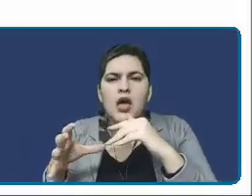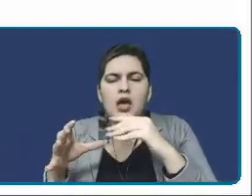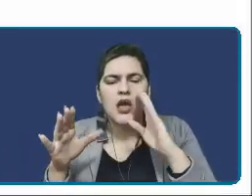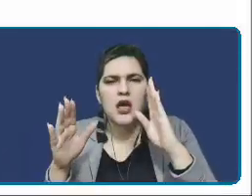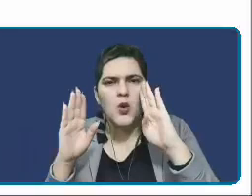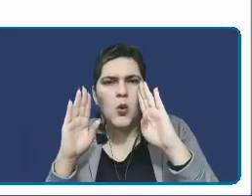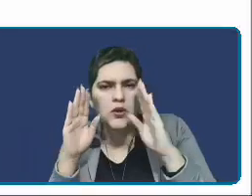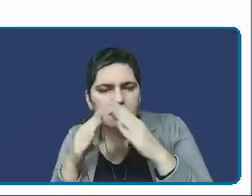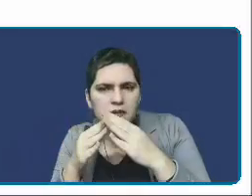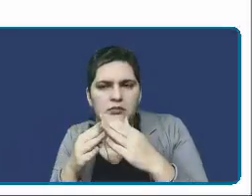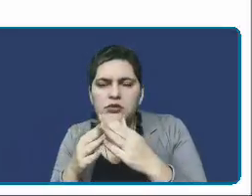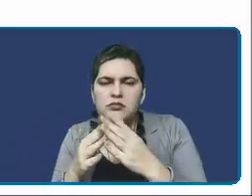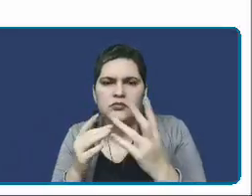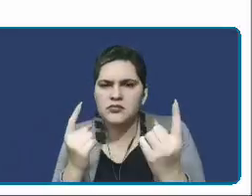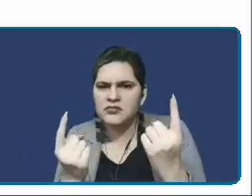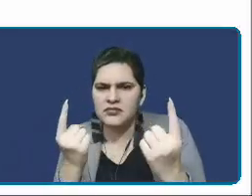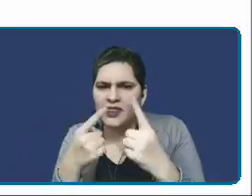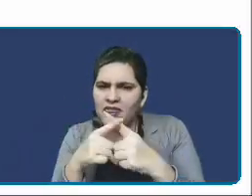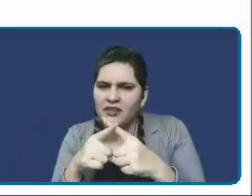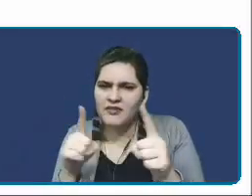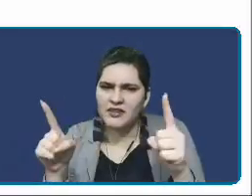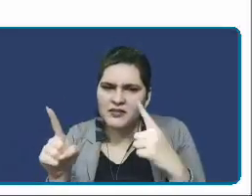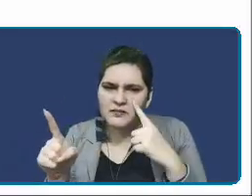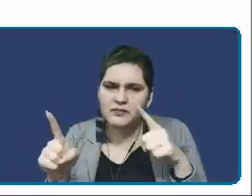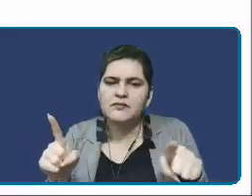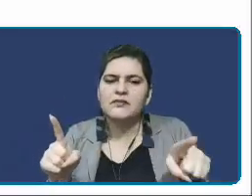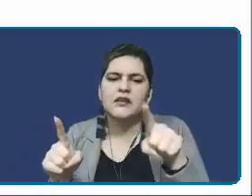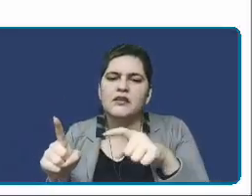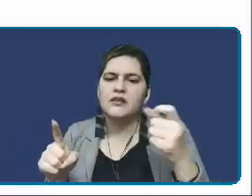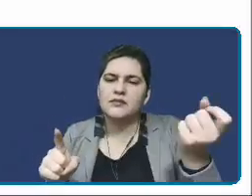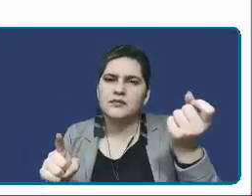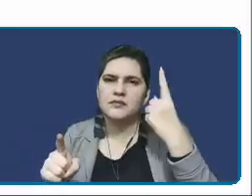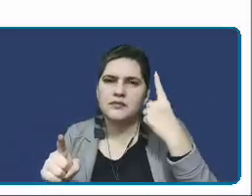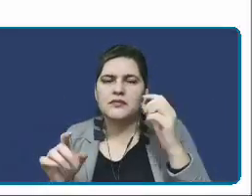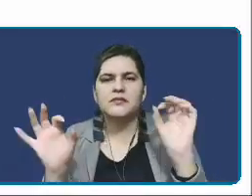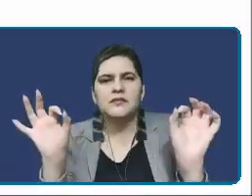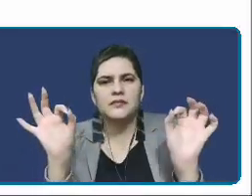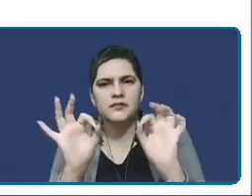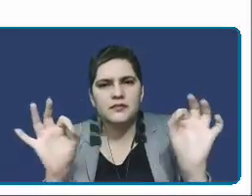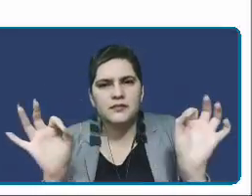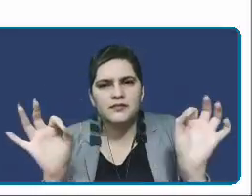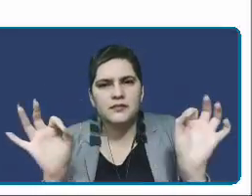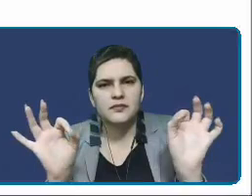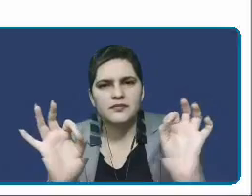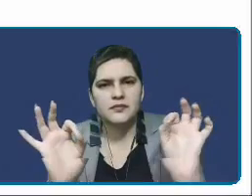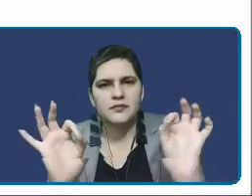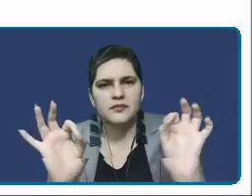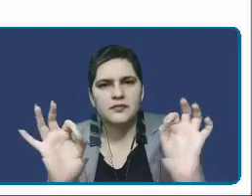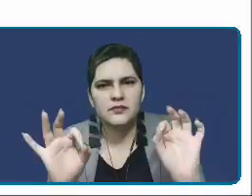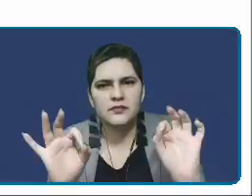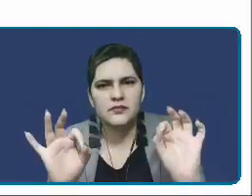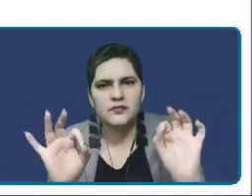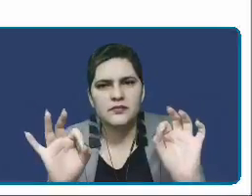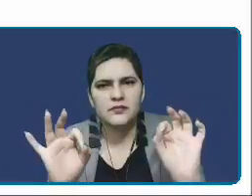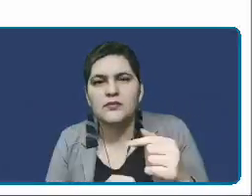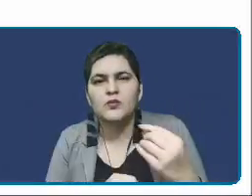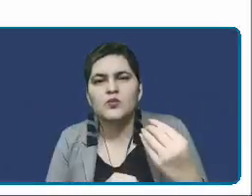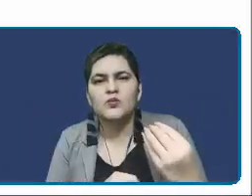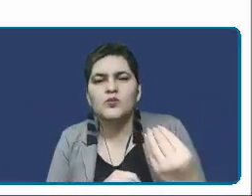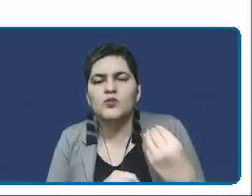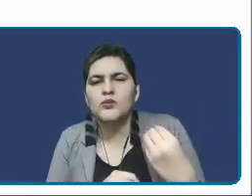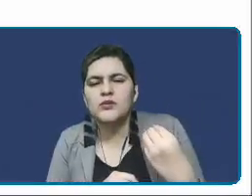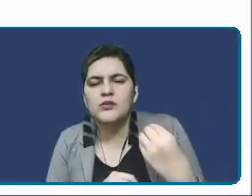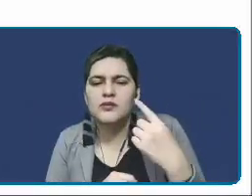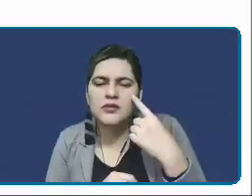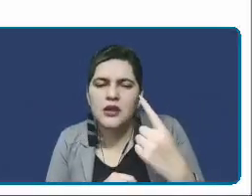esta como diferencia explica también este beneficio con algunas terapias que